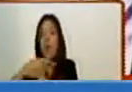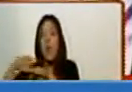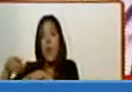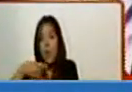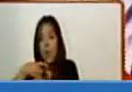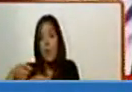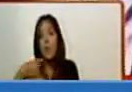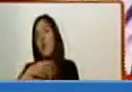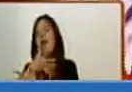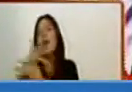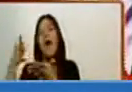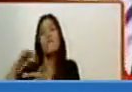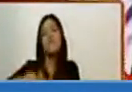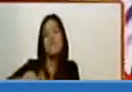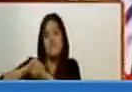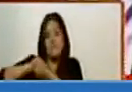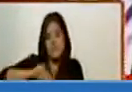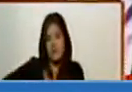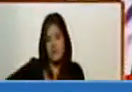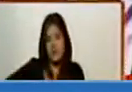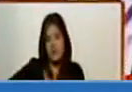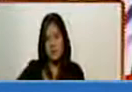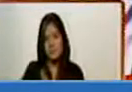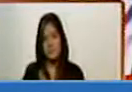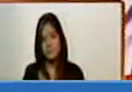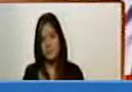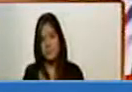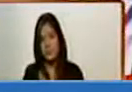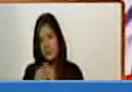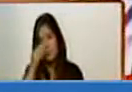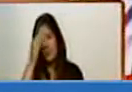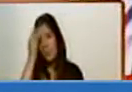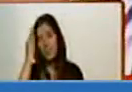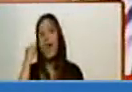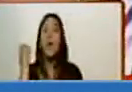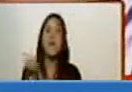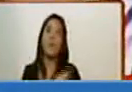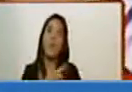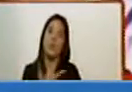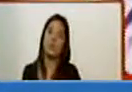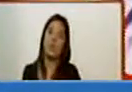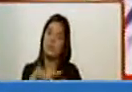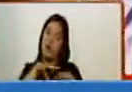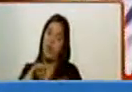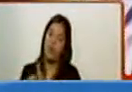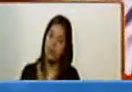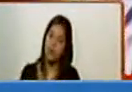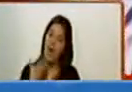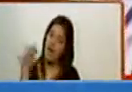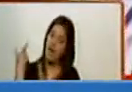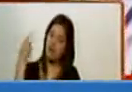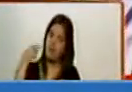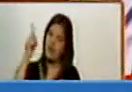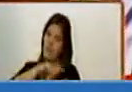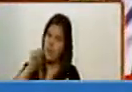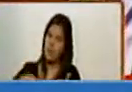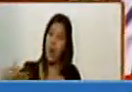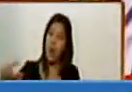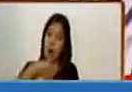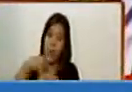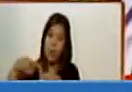Gran Bretaña como potencia colonial. En el momento que lo firmó el